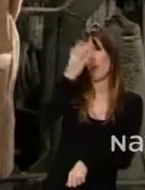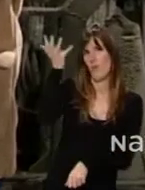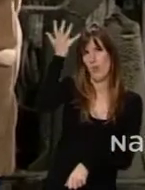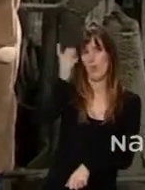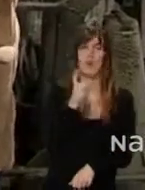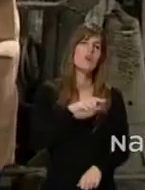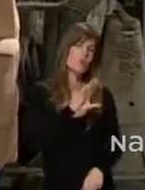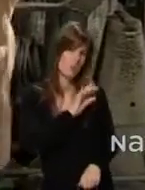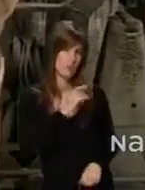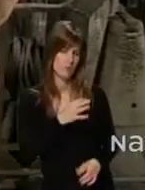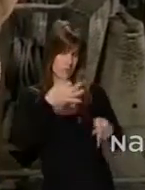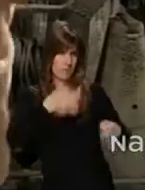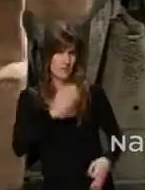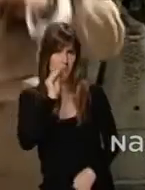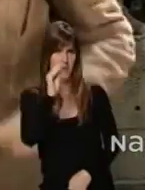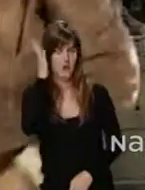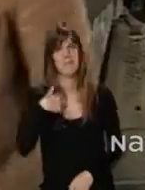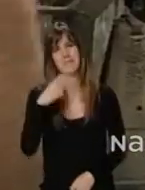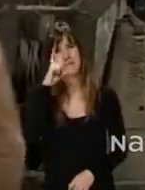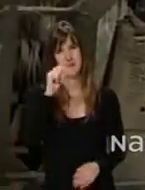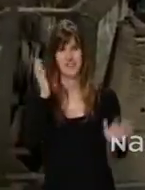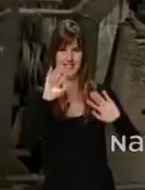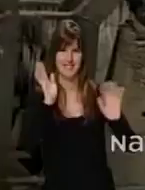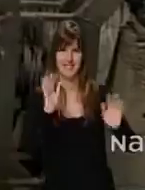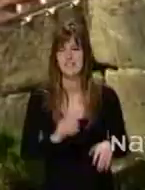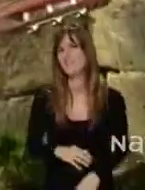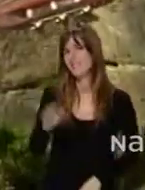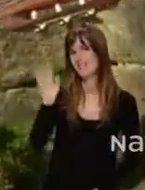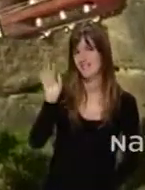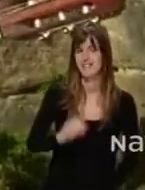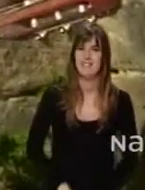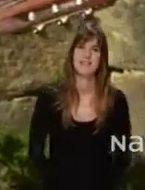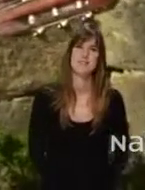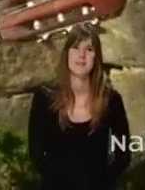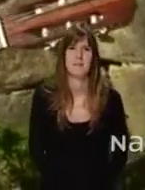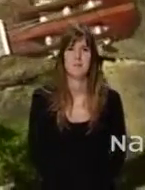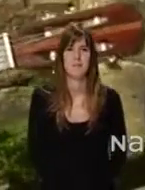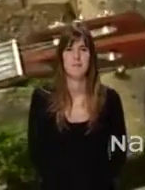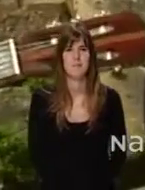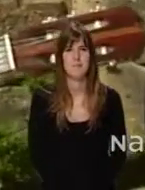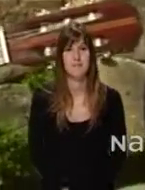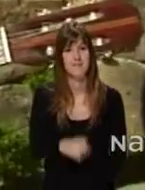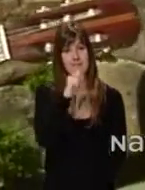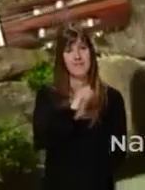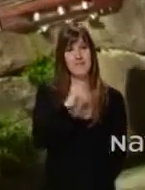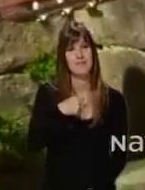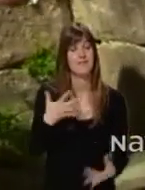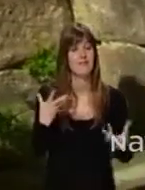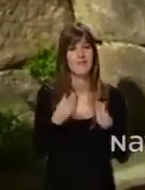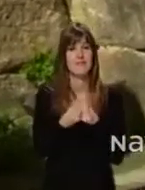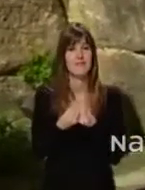que eres el mejor. Venga, pues me voy, ¿eh? ¡Adiós! Adiós, muy buenas. Contigo siempre hasta